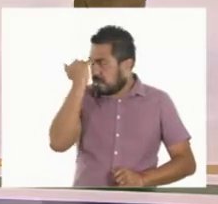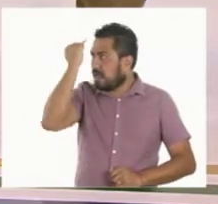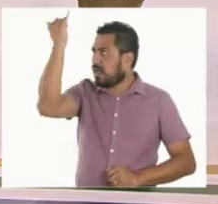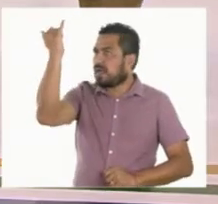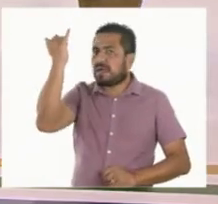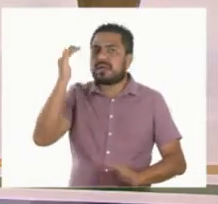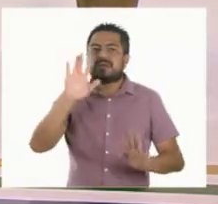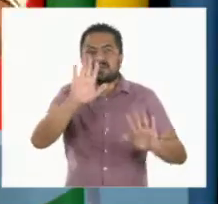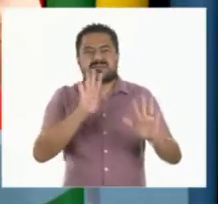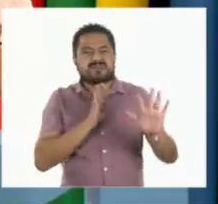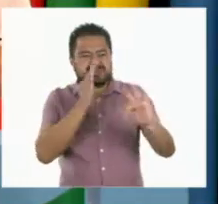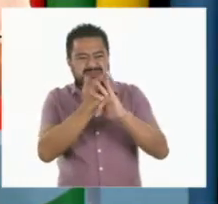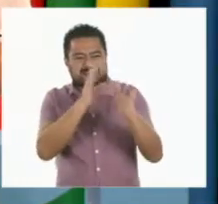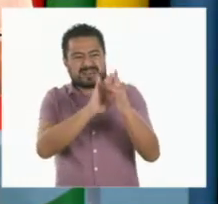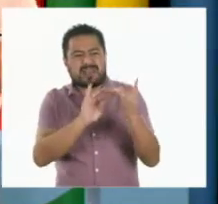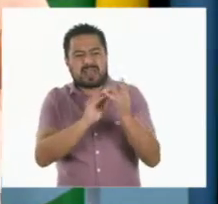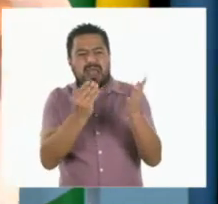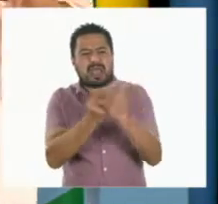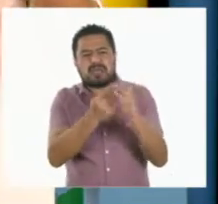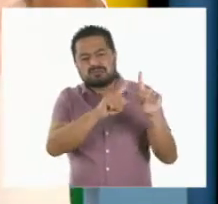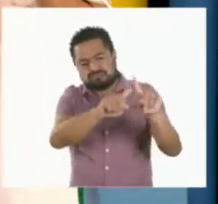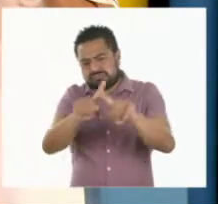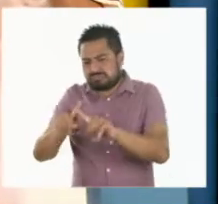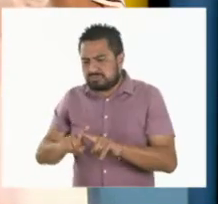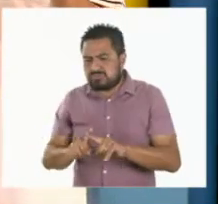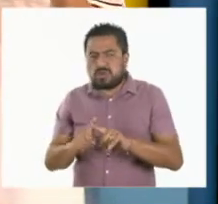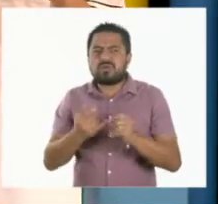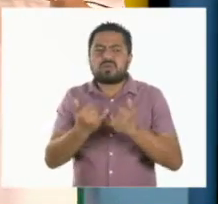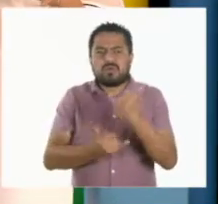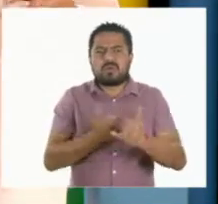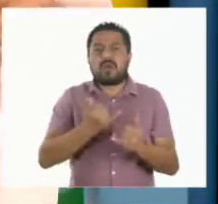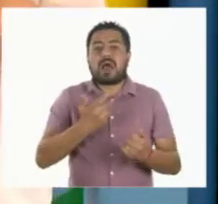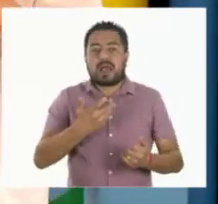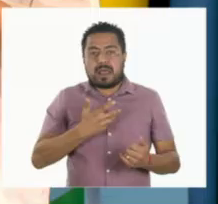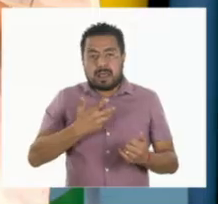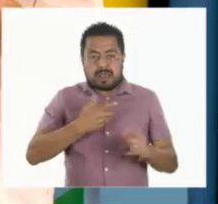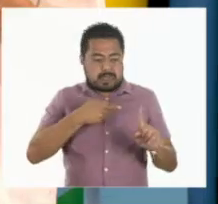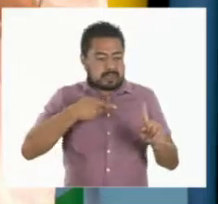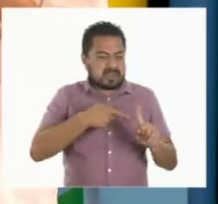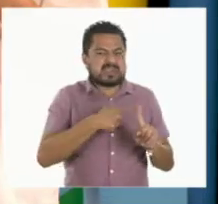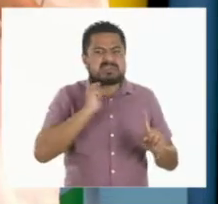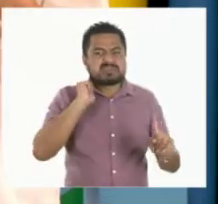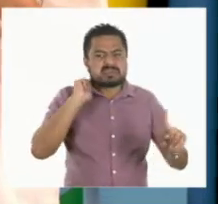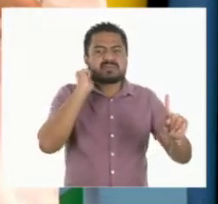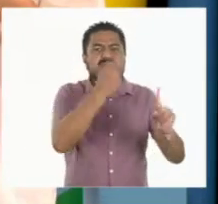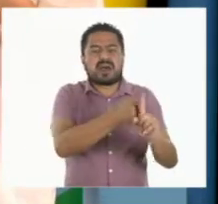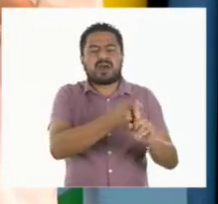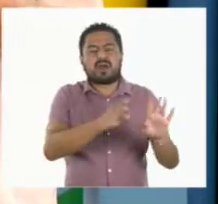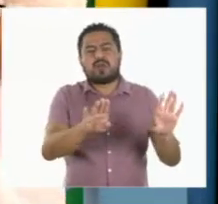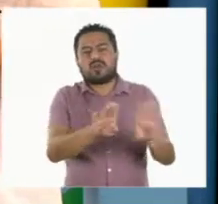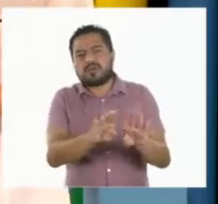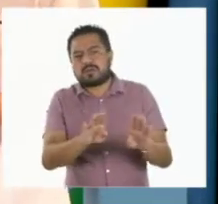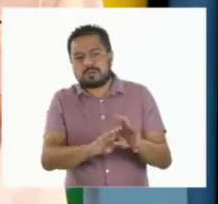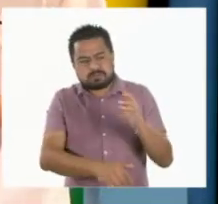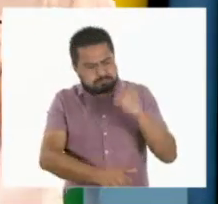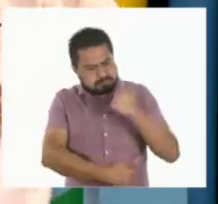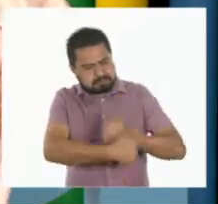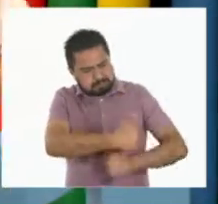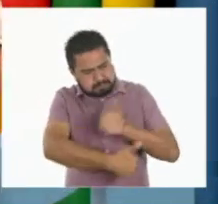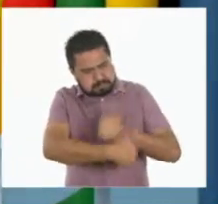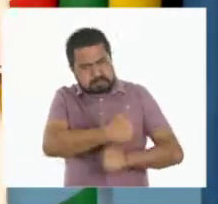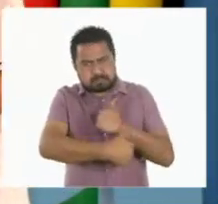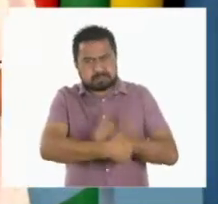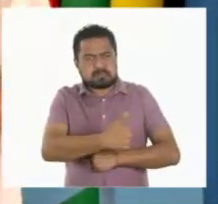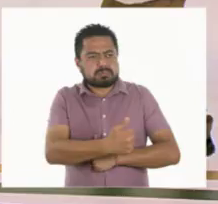Porque como te digo, hay muchas clases de juegos. Hay unos en donde de lo que se trata es de competir.